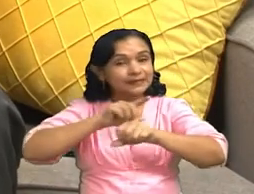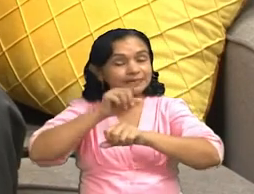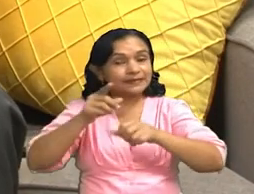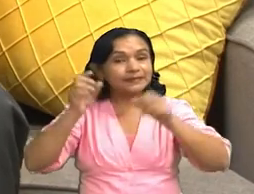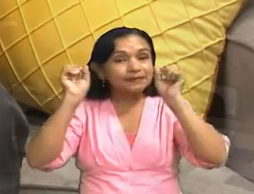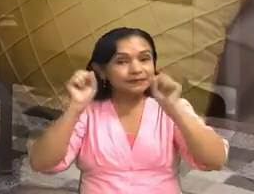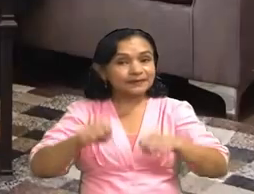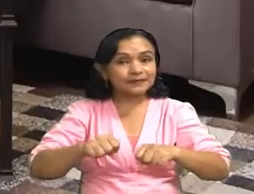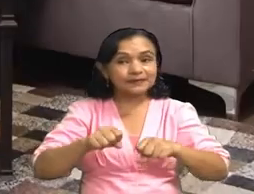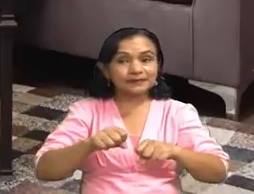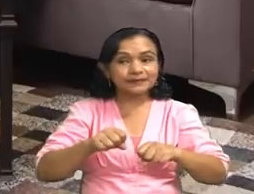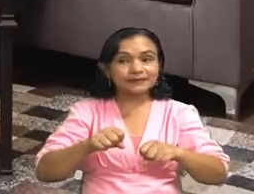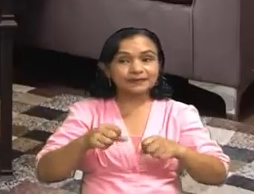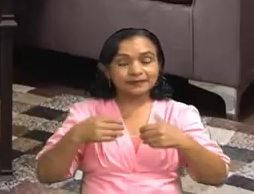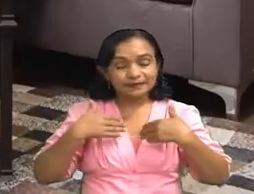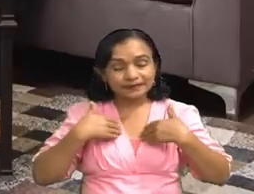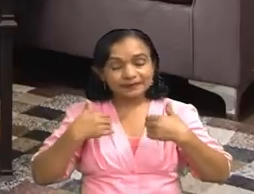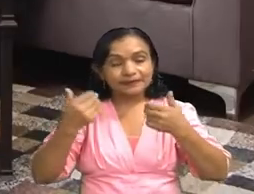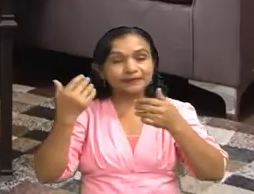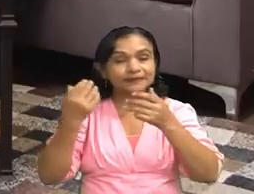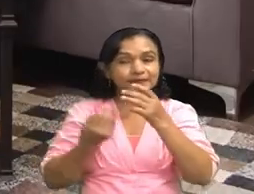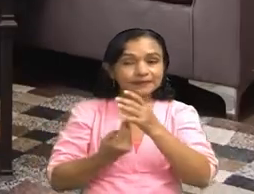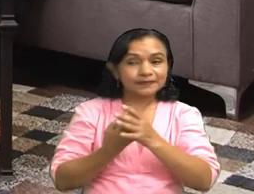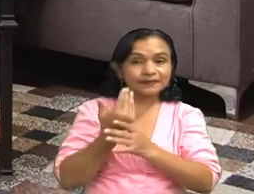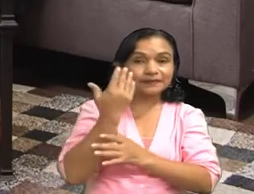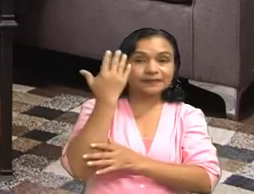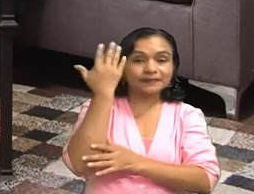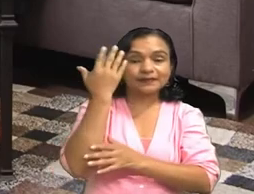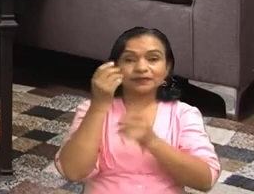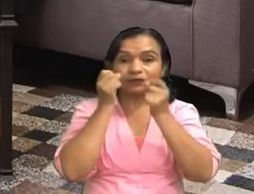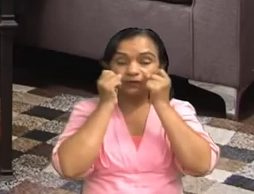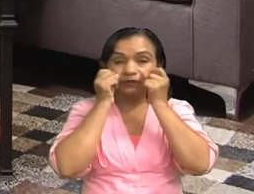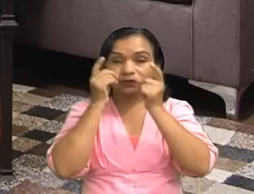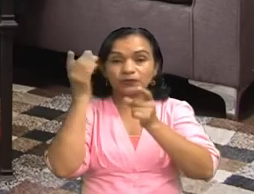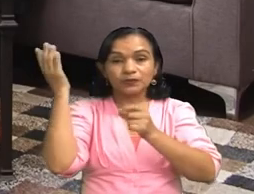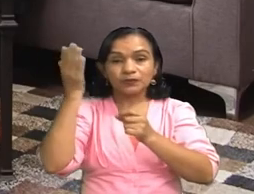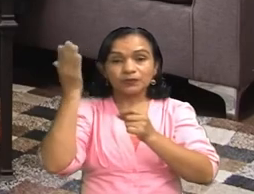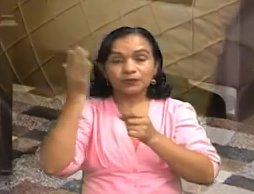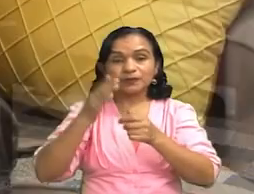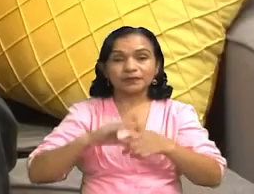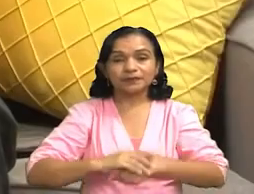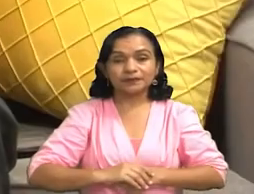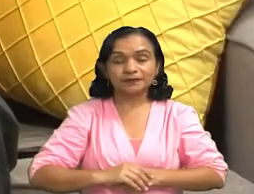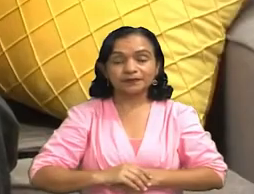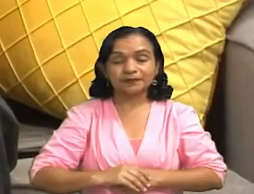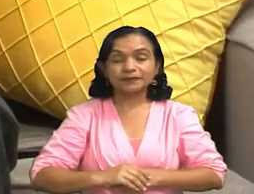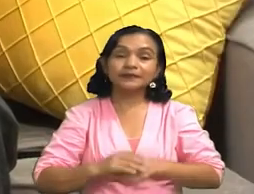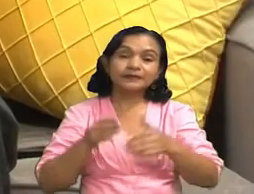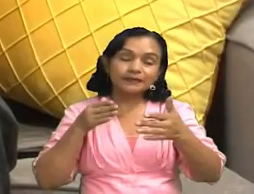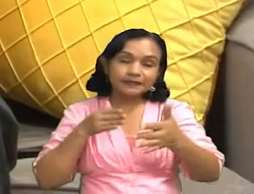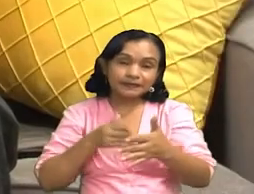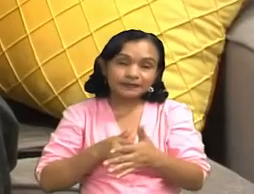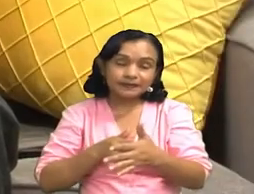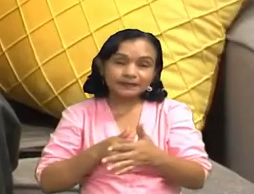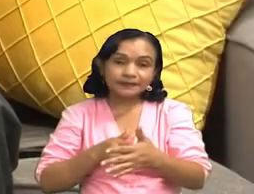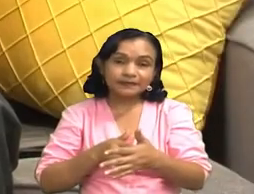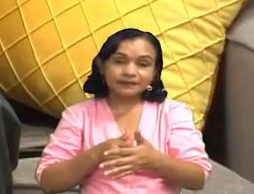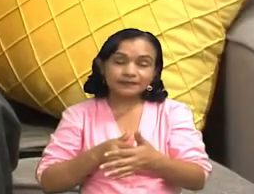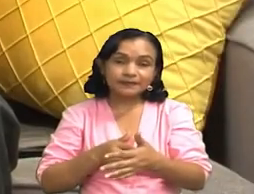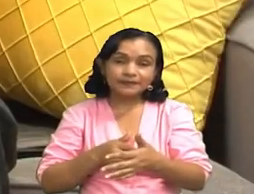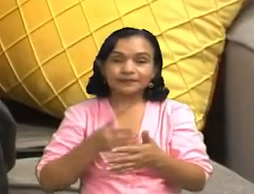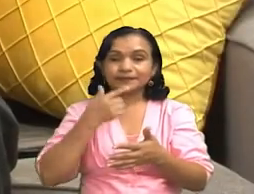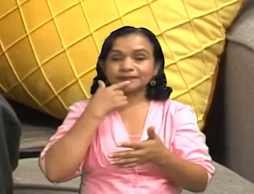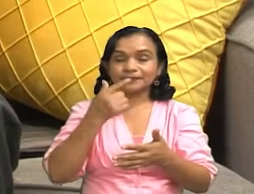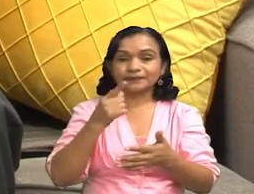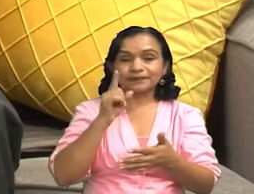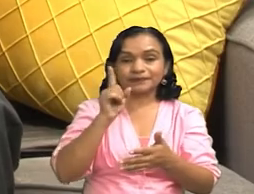Mínimo. En una suerte... sanidad vegetal. En una suerte de conferencia. Sí. Pero el tiempo nos ha alcanzado y no me resta